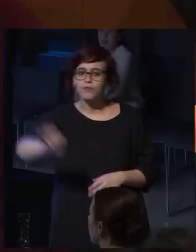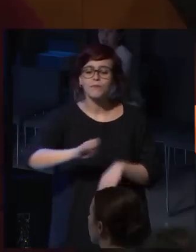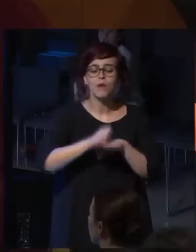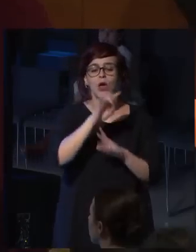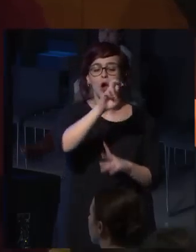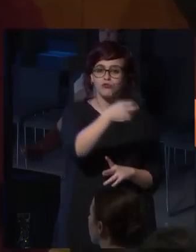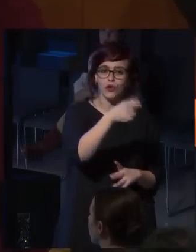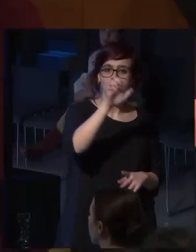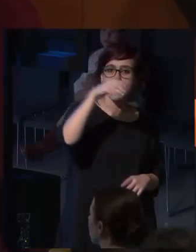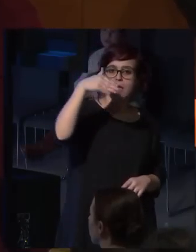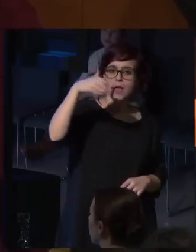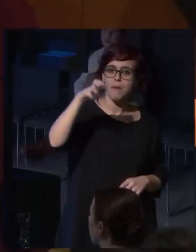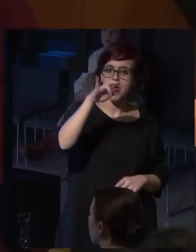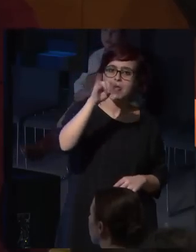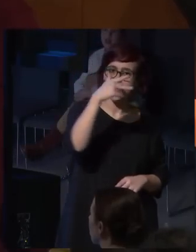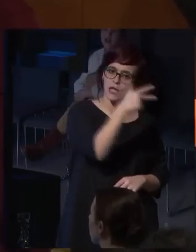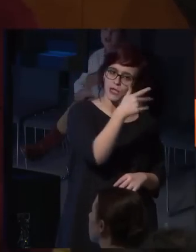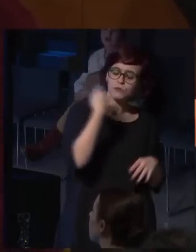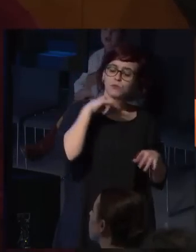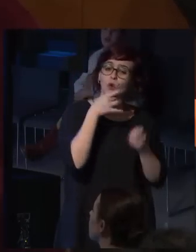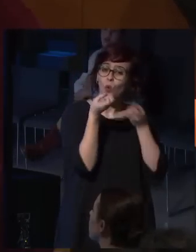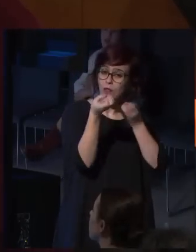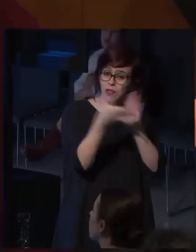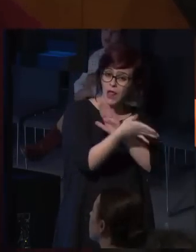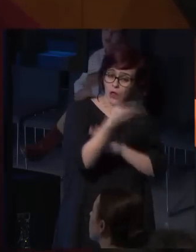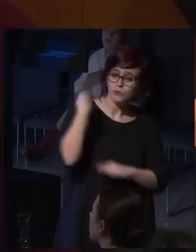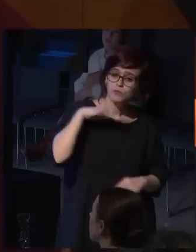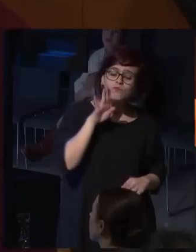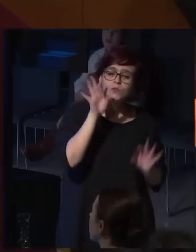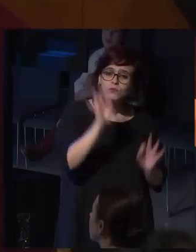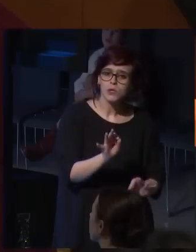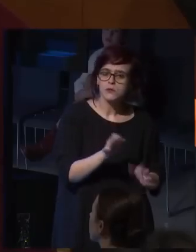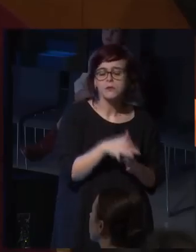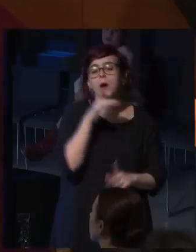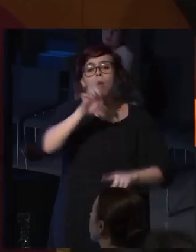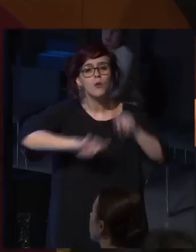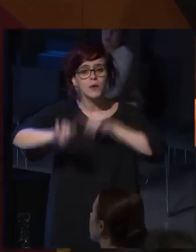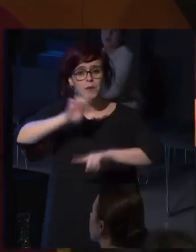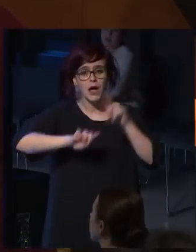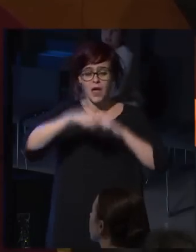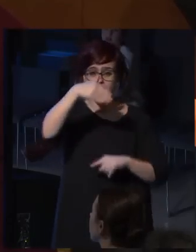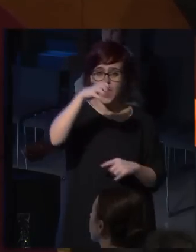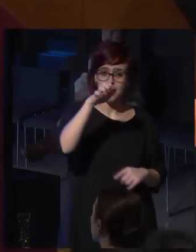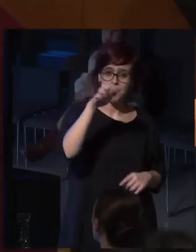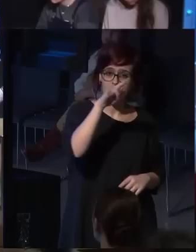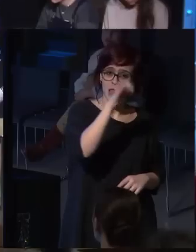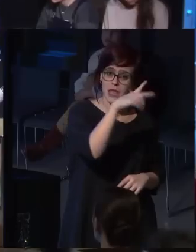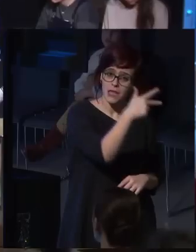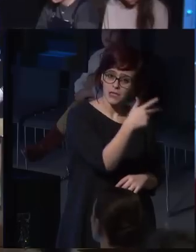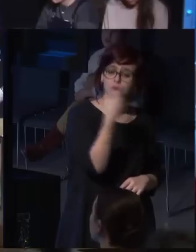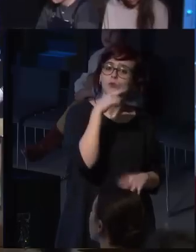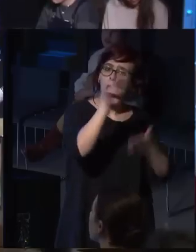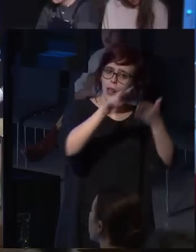Emerick explica todo eso, además, que has dicho tú. Sí, pero Geoff Emerick para mí tiene un problema, es el libro de Geoff Emerick, que también lo leí.